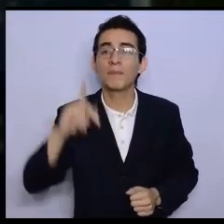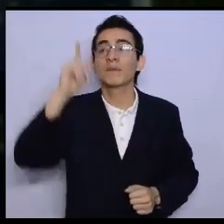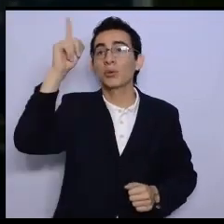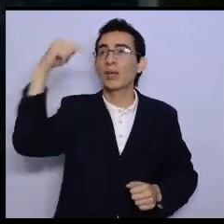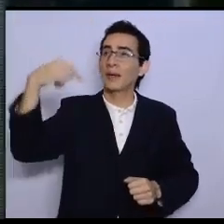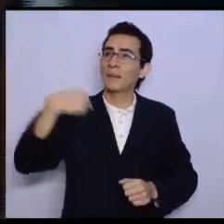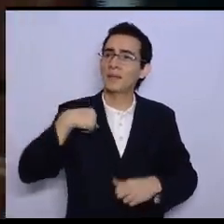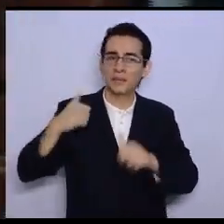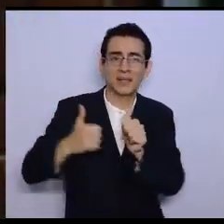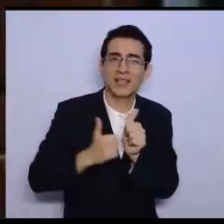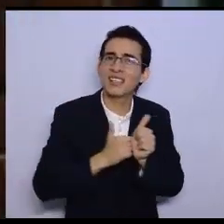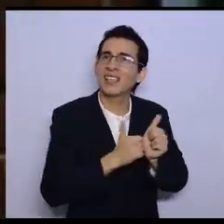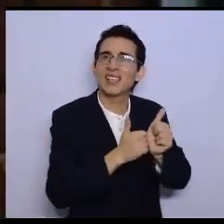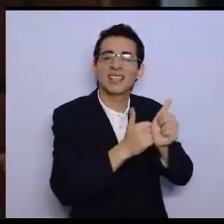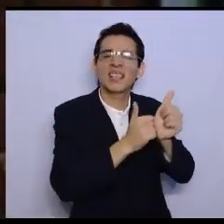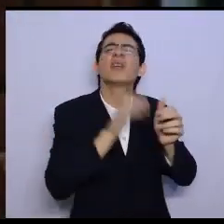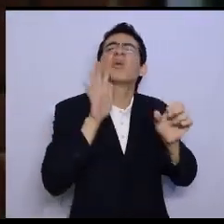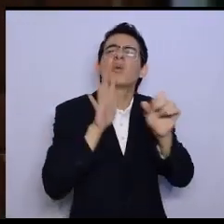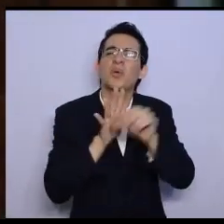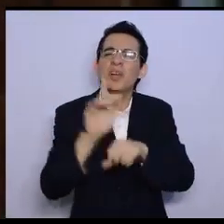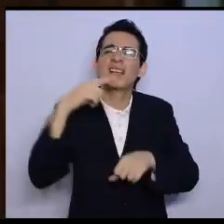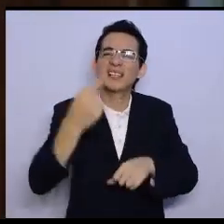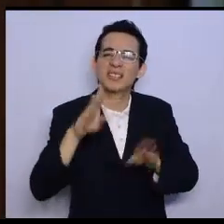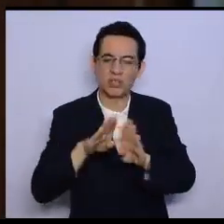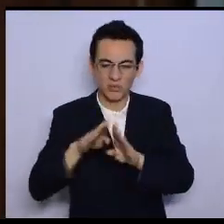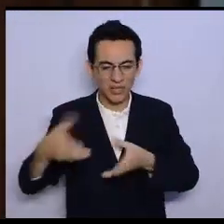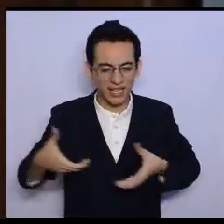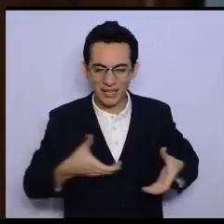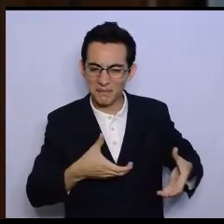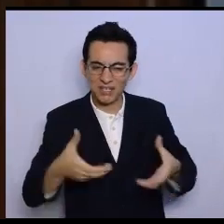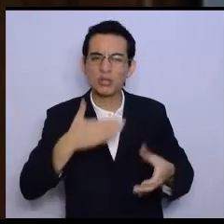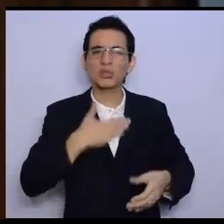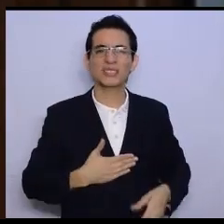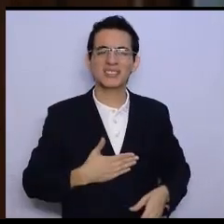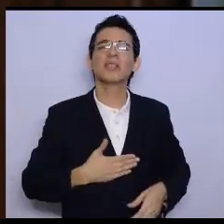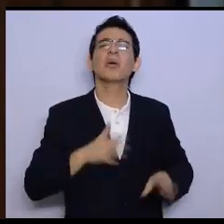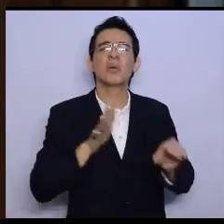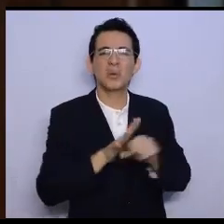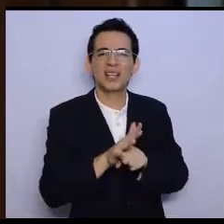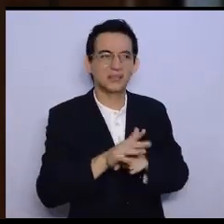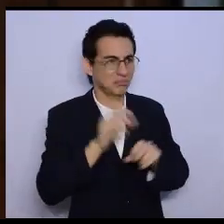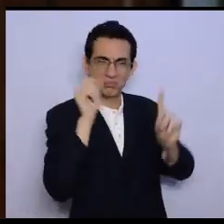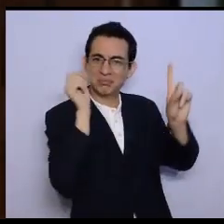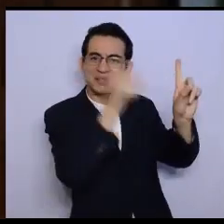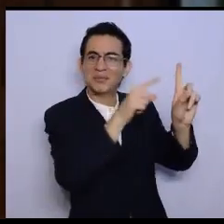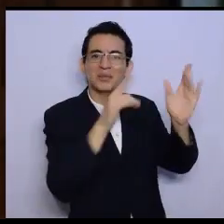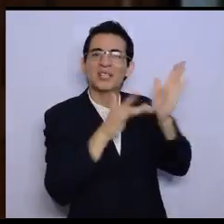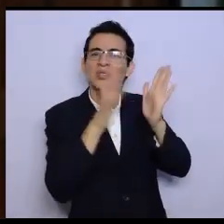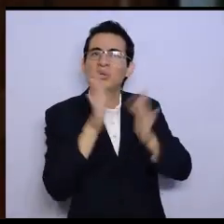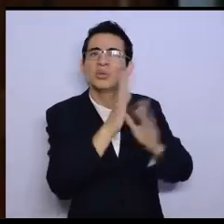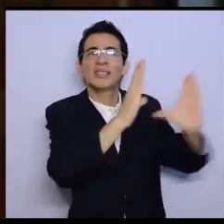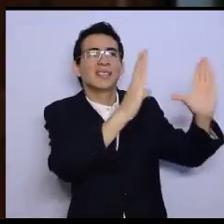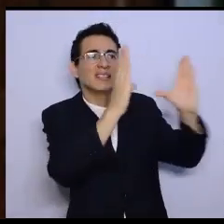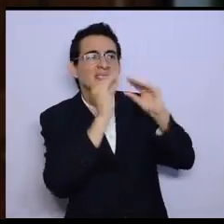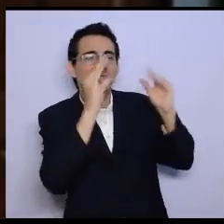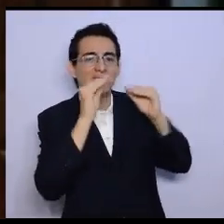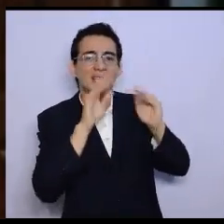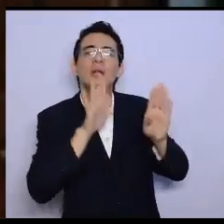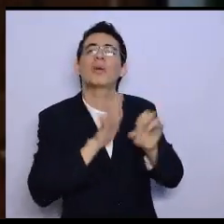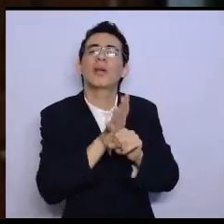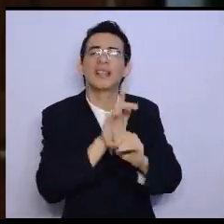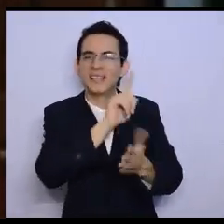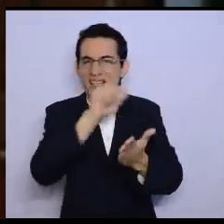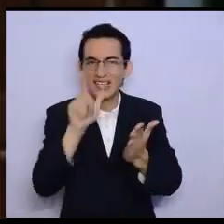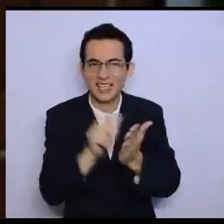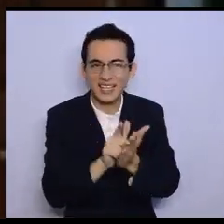de justicia. ¿Cuáles son las sendas de la justicia de Dios? Son sus caminos. Y Él nos va a guiar en esos